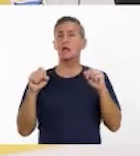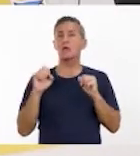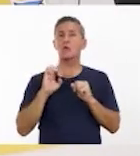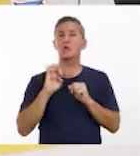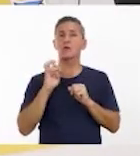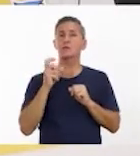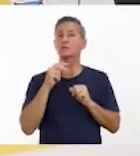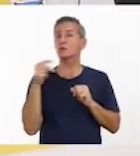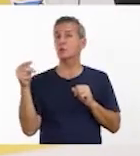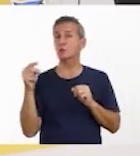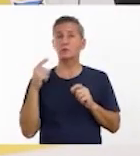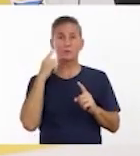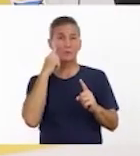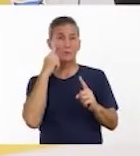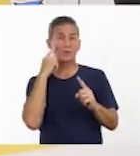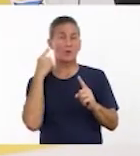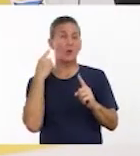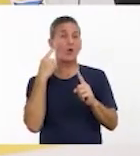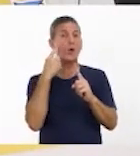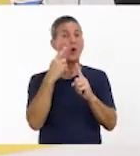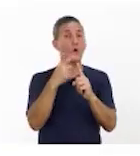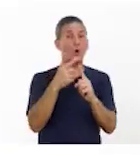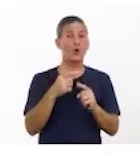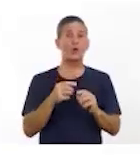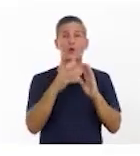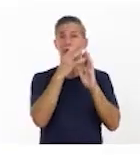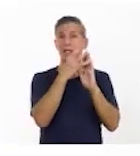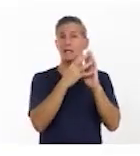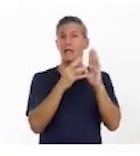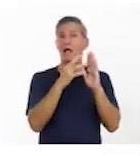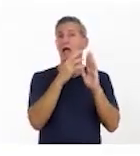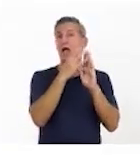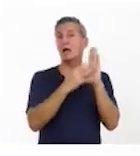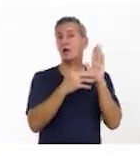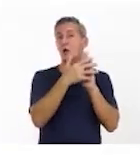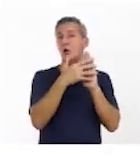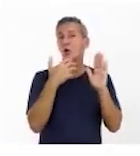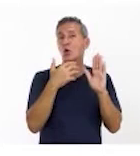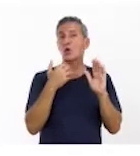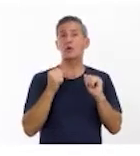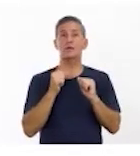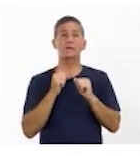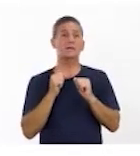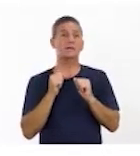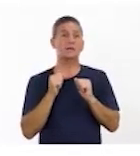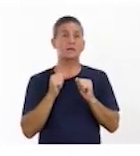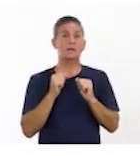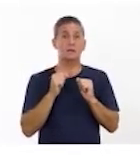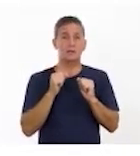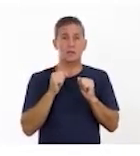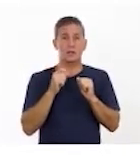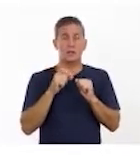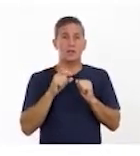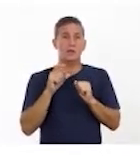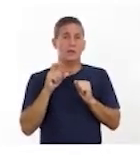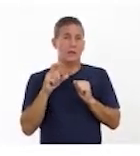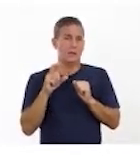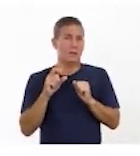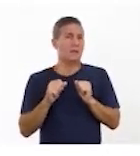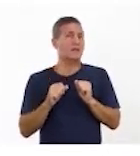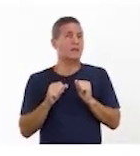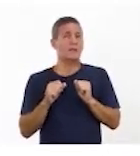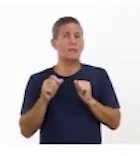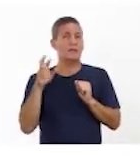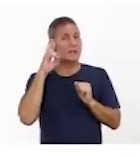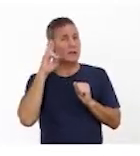total. El otro objetivo, determinar haciendo uso de la tabla de potenciales estándar de electrodo la FEN de